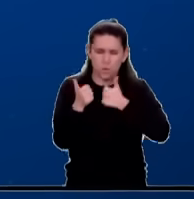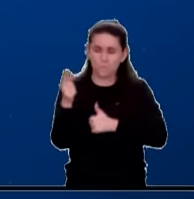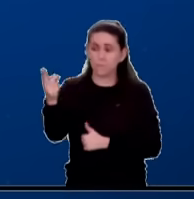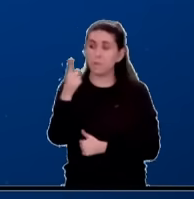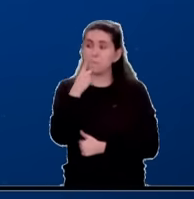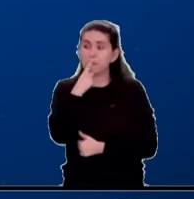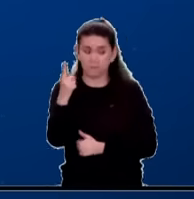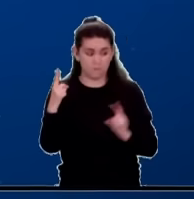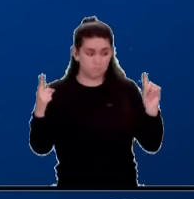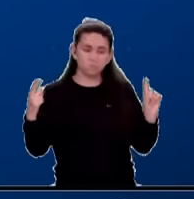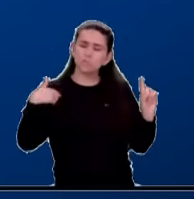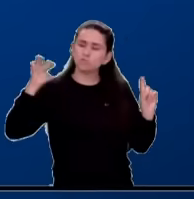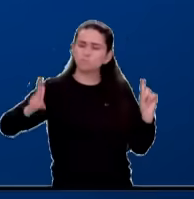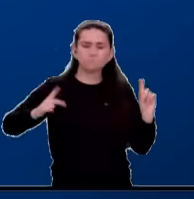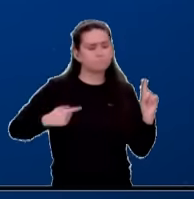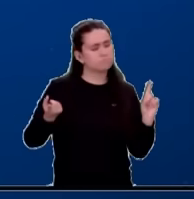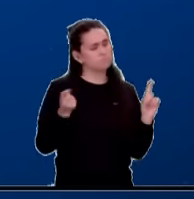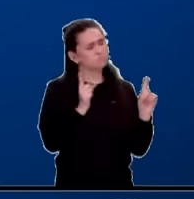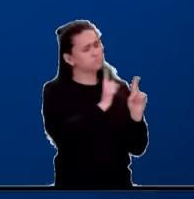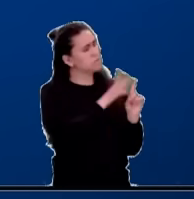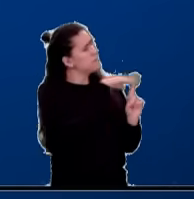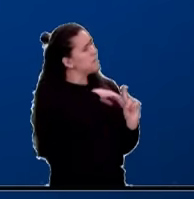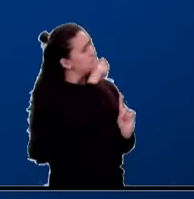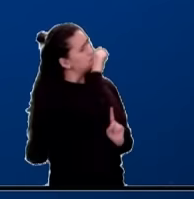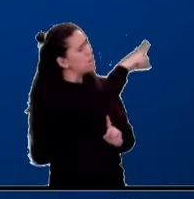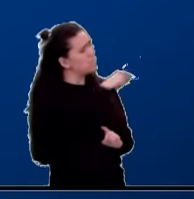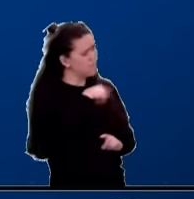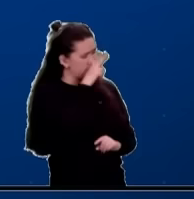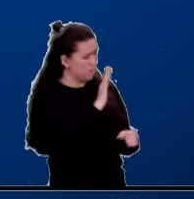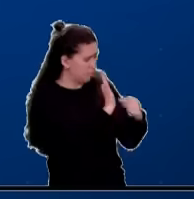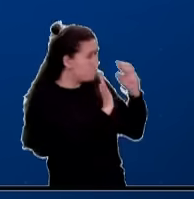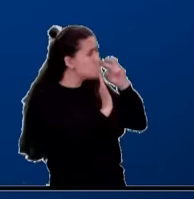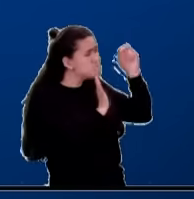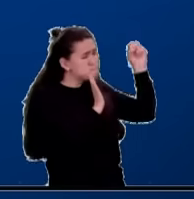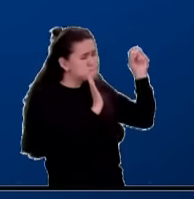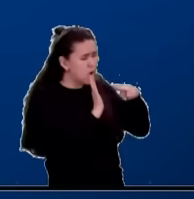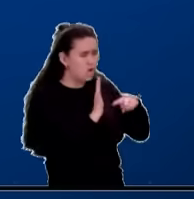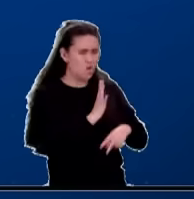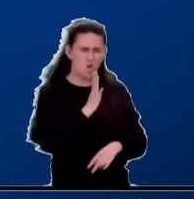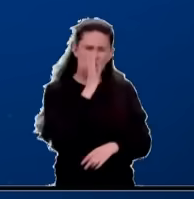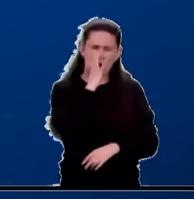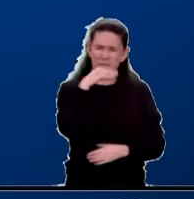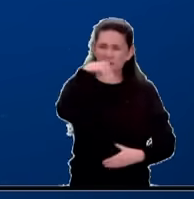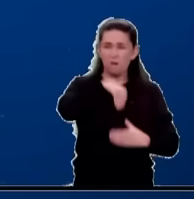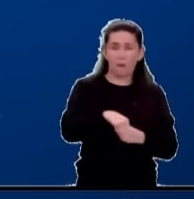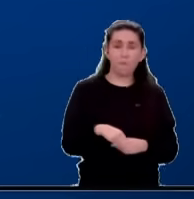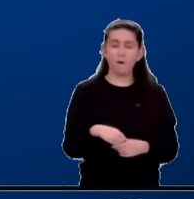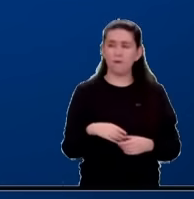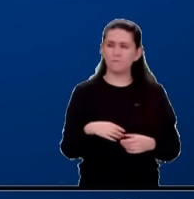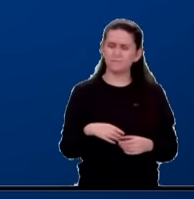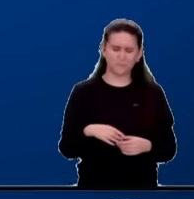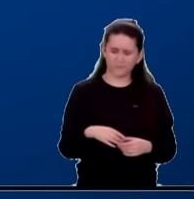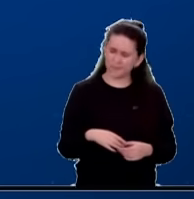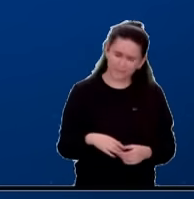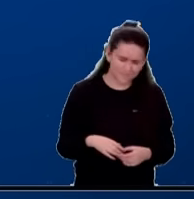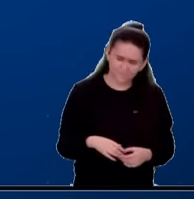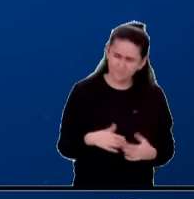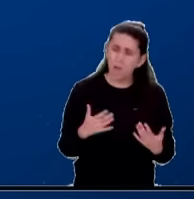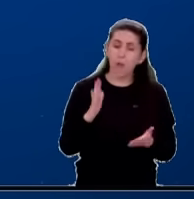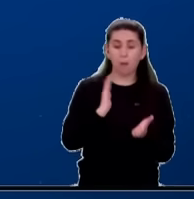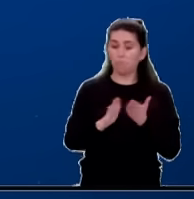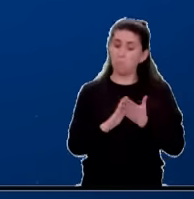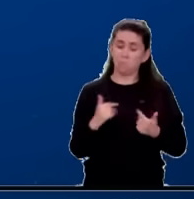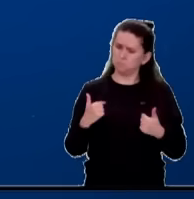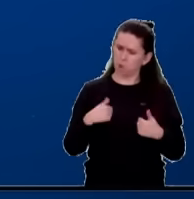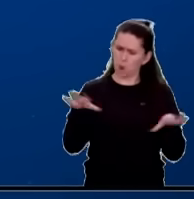este señalado responsable? ¿Le preguntó y este hombre tuvo, no sé si el coraje o la desfachatez de decirle, no, no la he visto,